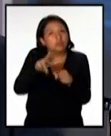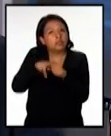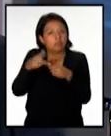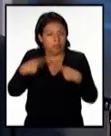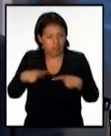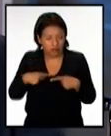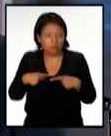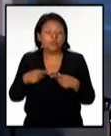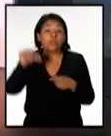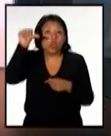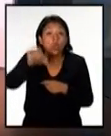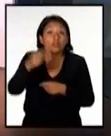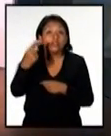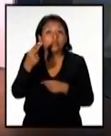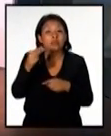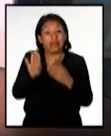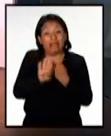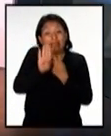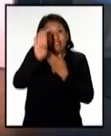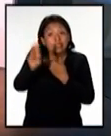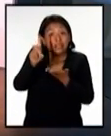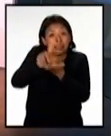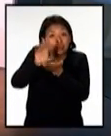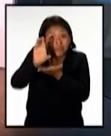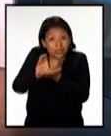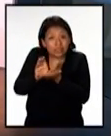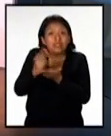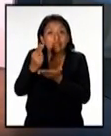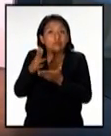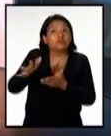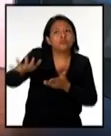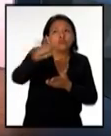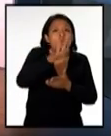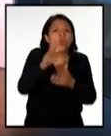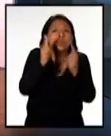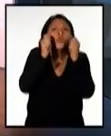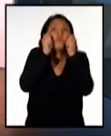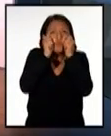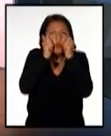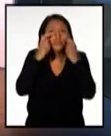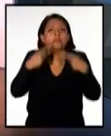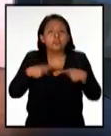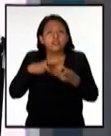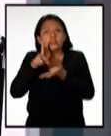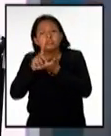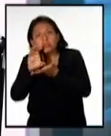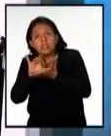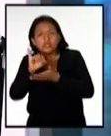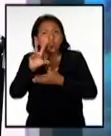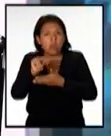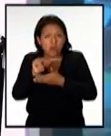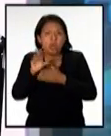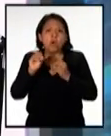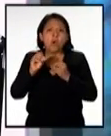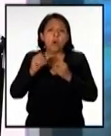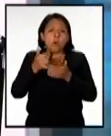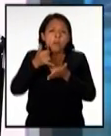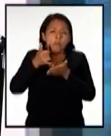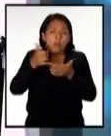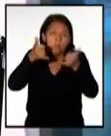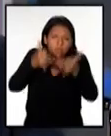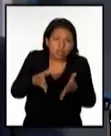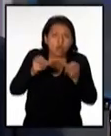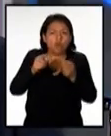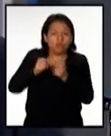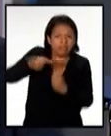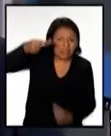de discriminación, tiene que dar espacio a cualquier persona independientemente de si tiene o no discapacidad, independientemente del peso y de la talla que